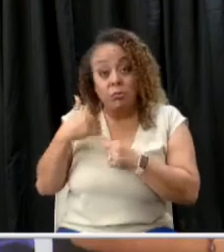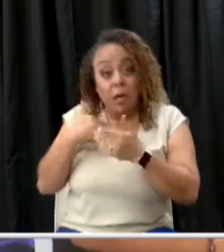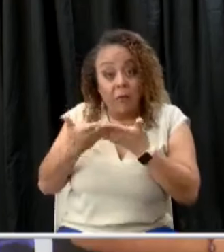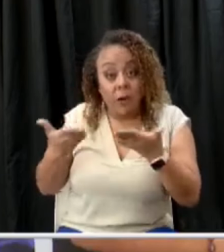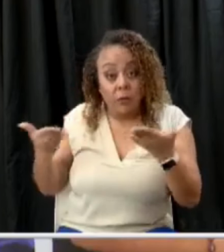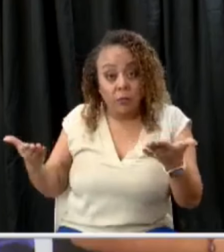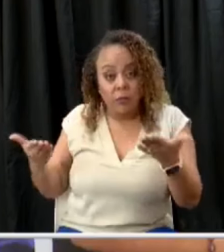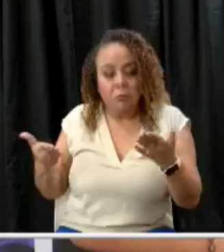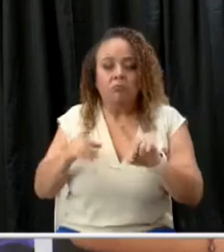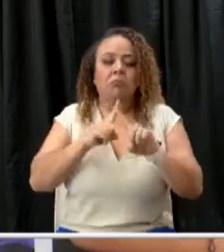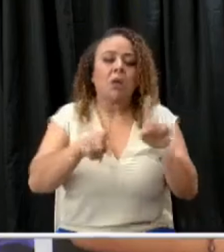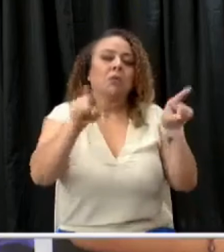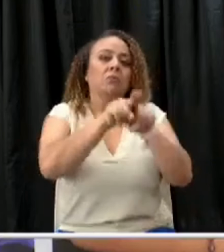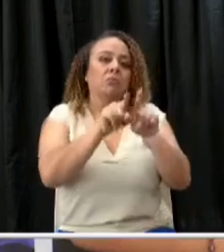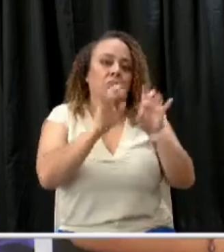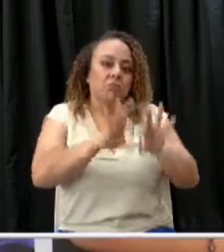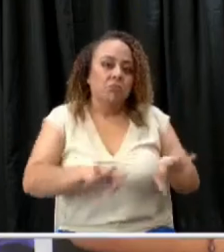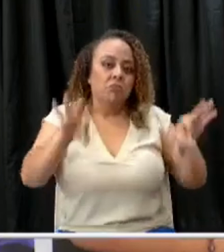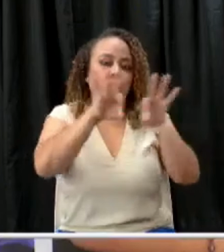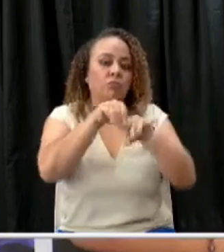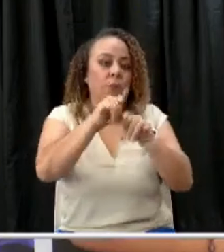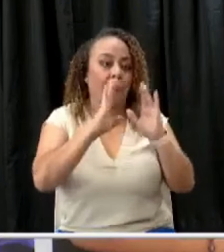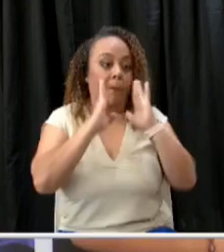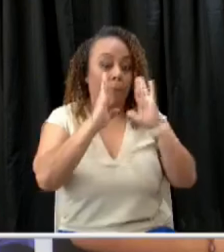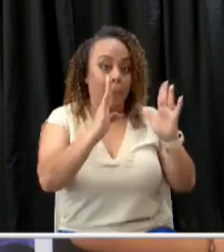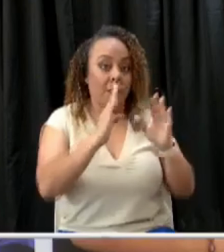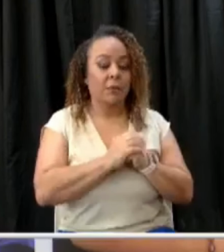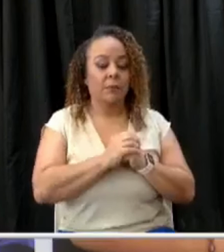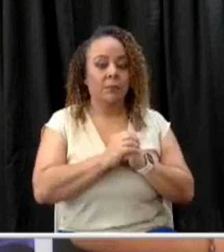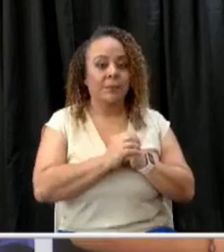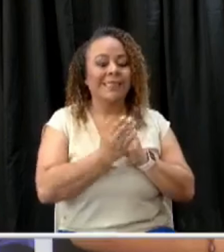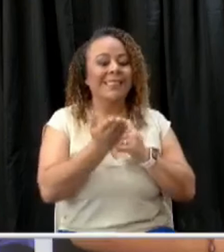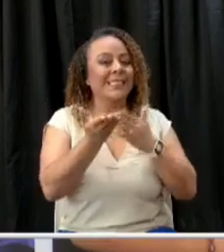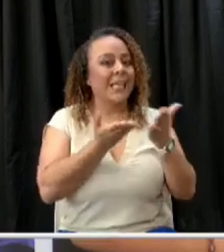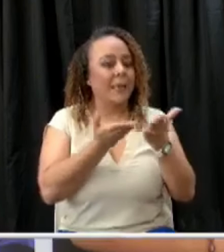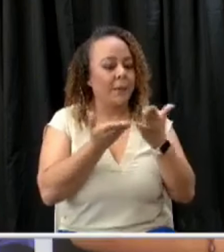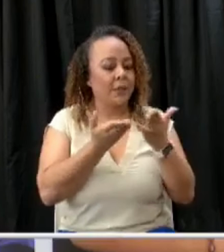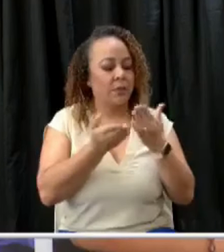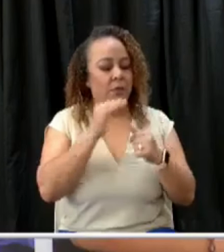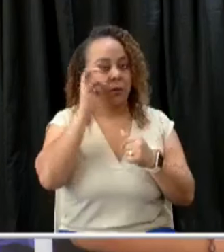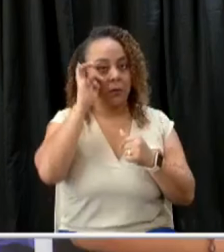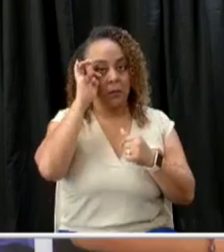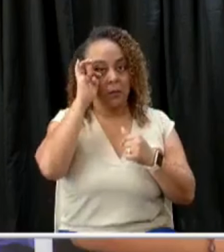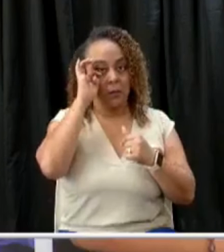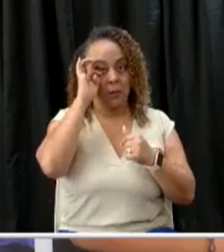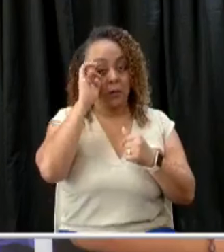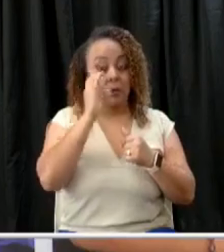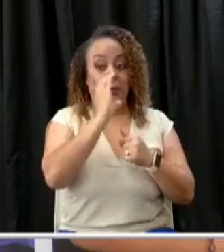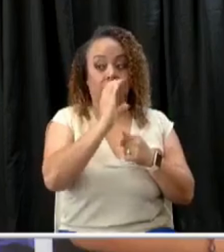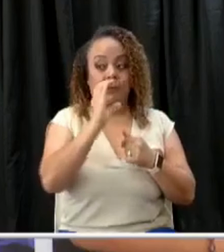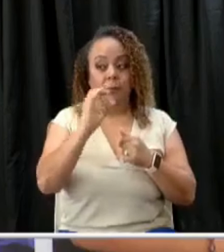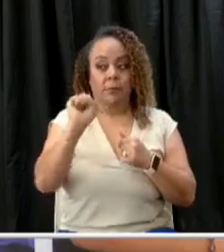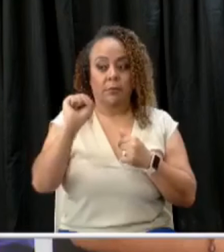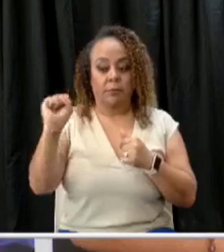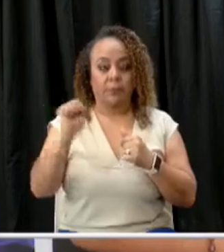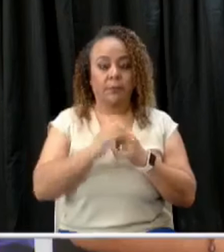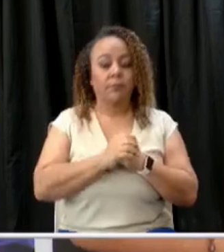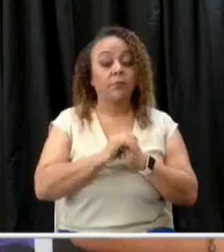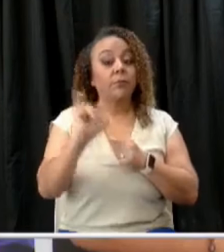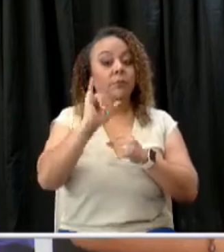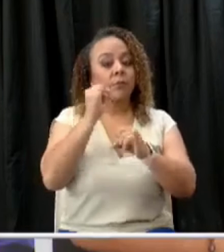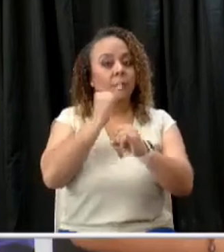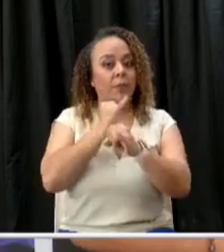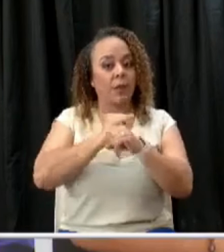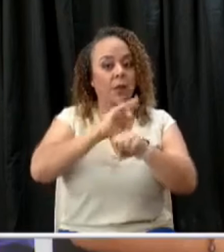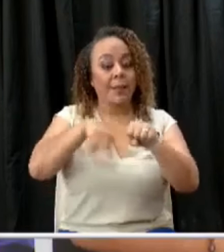recurso, pero también es importante tomar en cuenta los servicios que da tanto la Caja Costarricense del Seguro Social como el